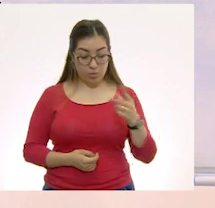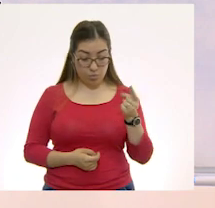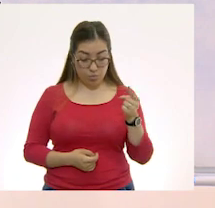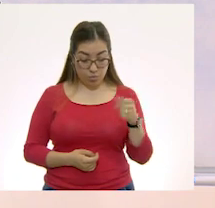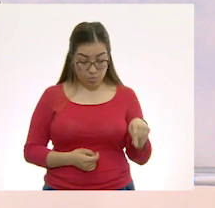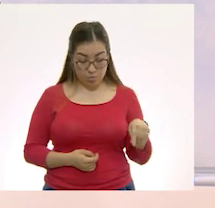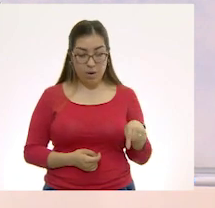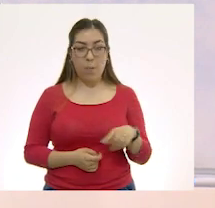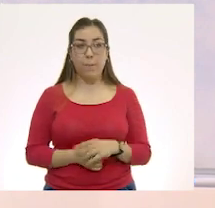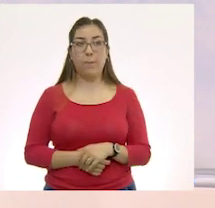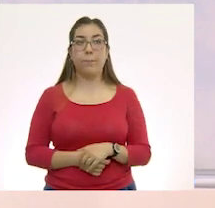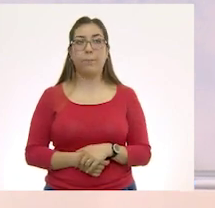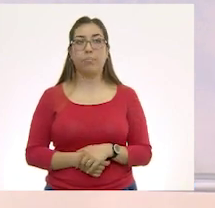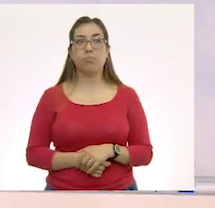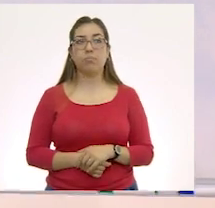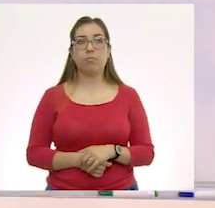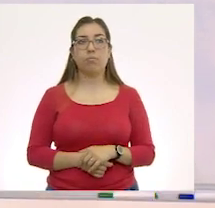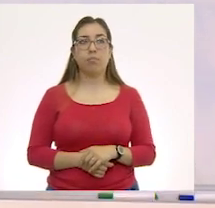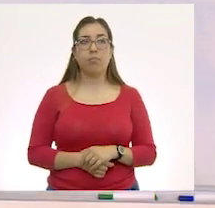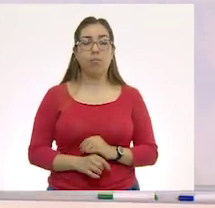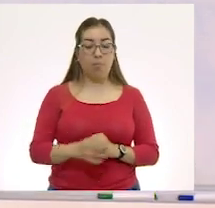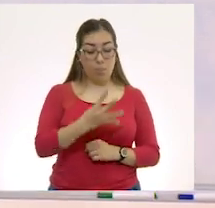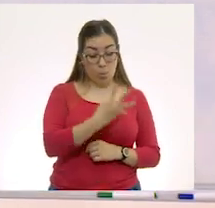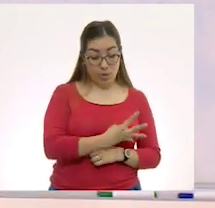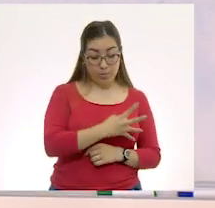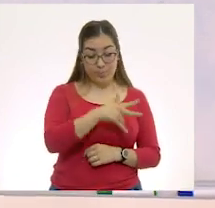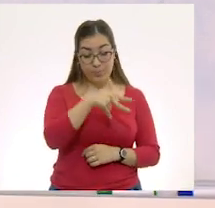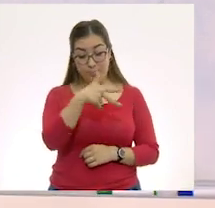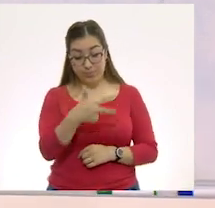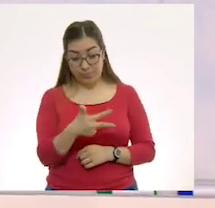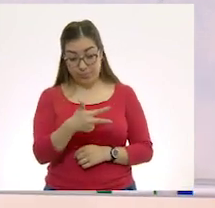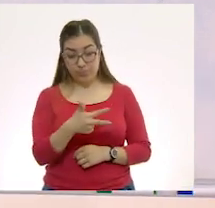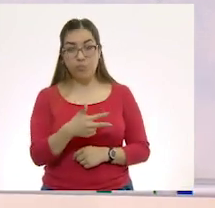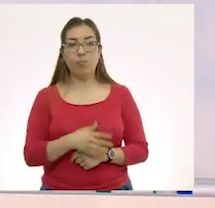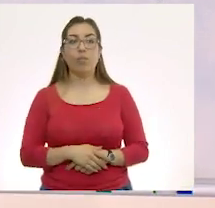voy a poner el siguiente que es el número 88